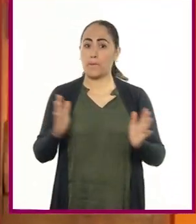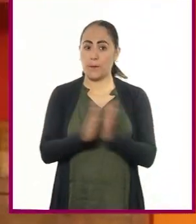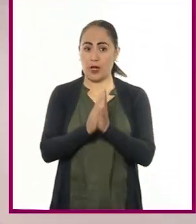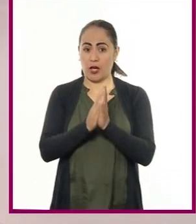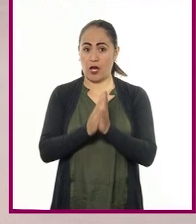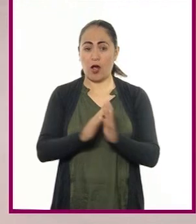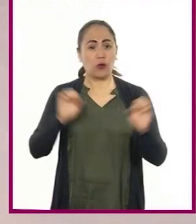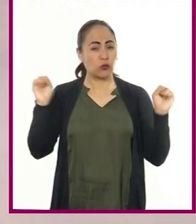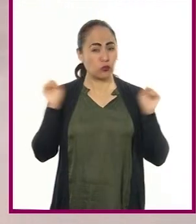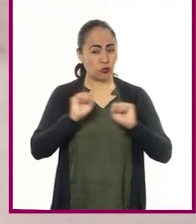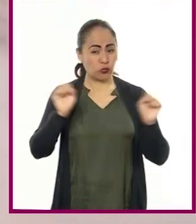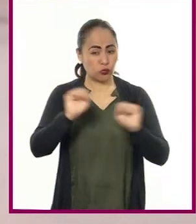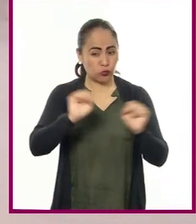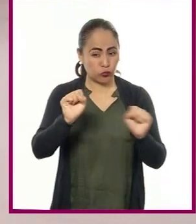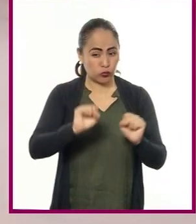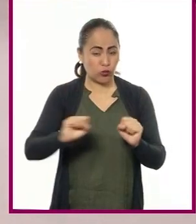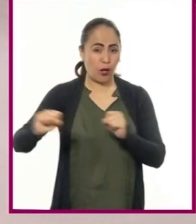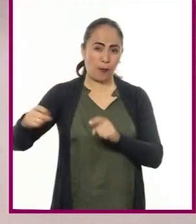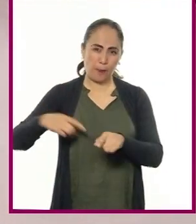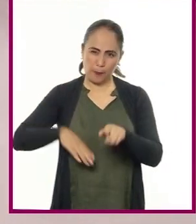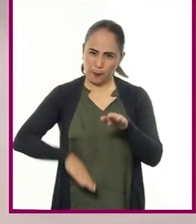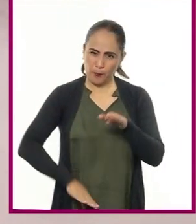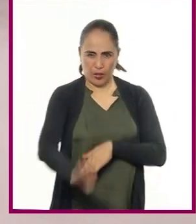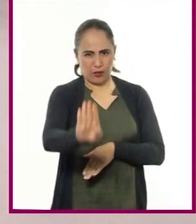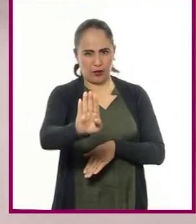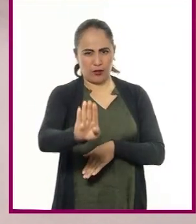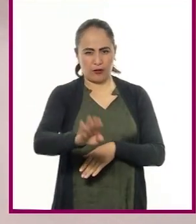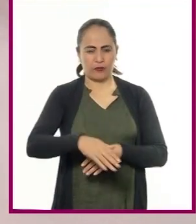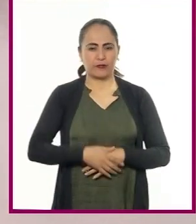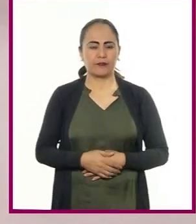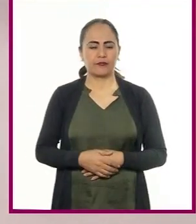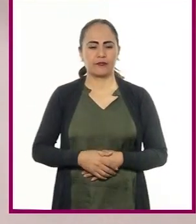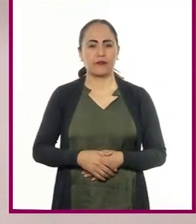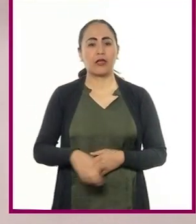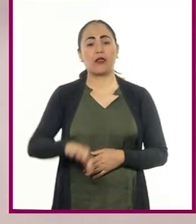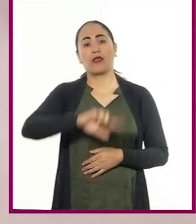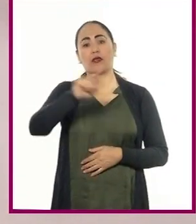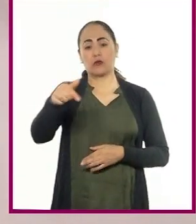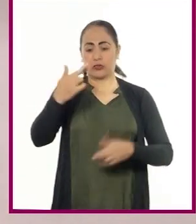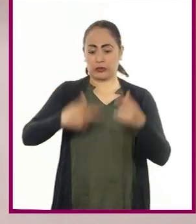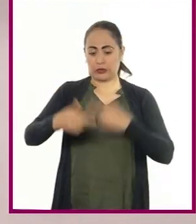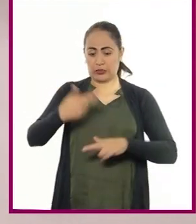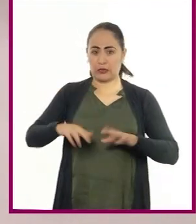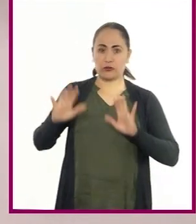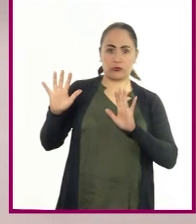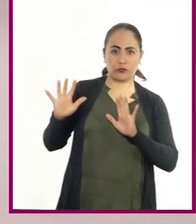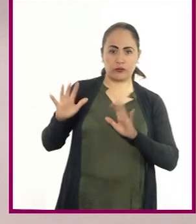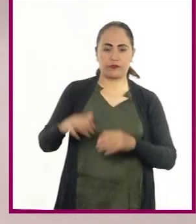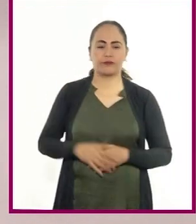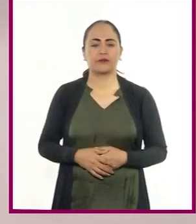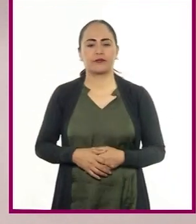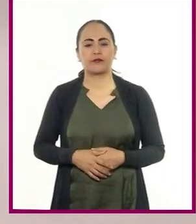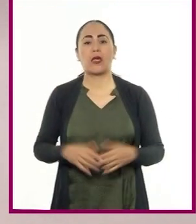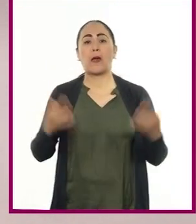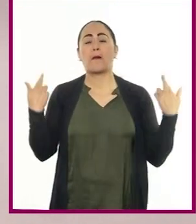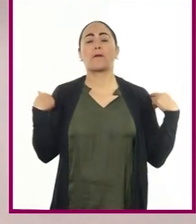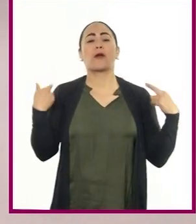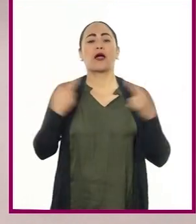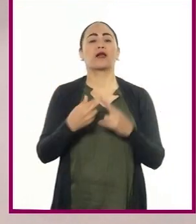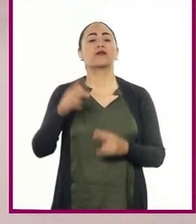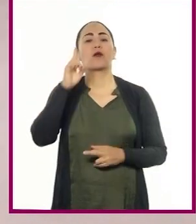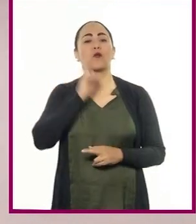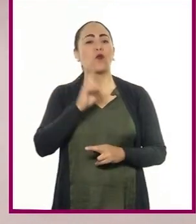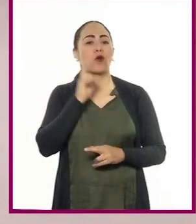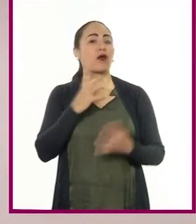corriendo, tú vas a estar aquí. Y rápido, en cuanto llegue, golpeo. Regreso para anotar de este lado. Exactamente. Listo. Maestra, lo que tiene que hacer